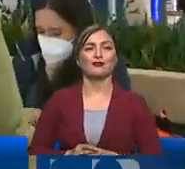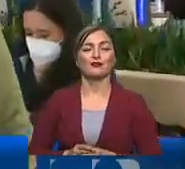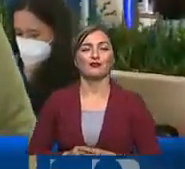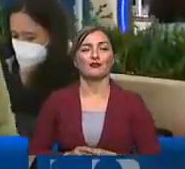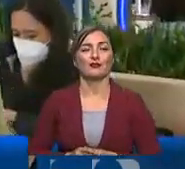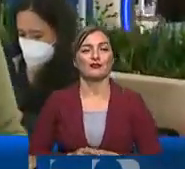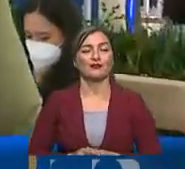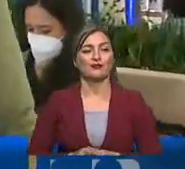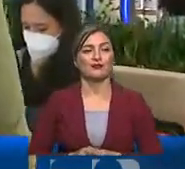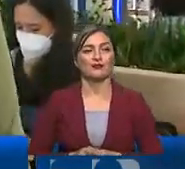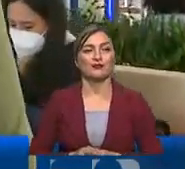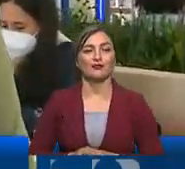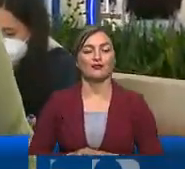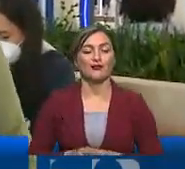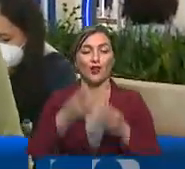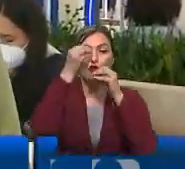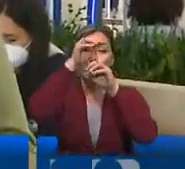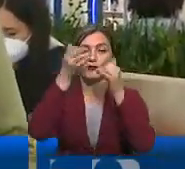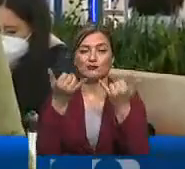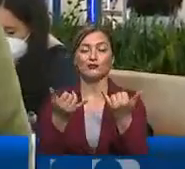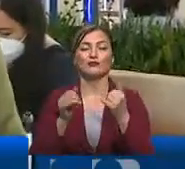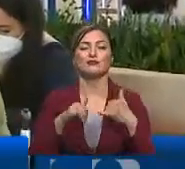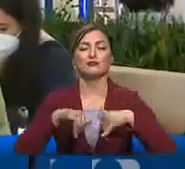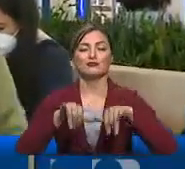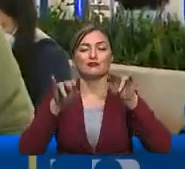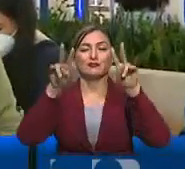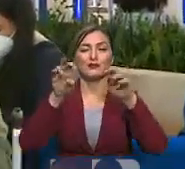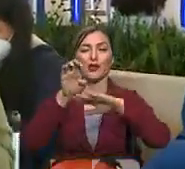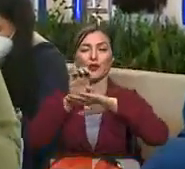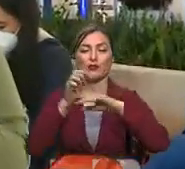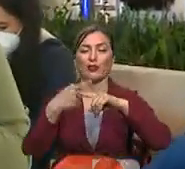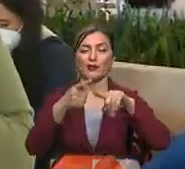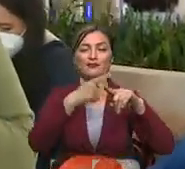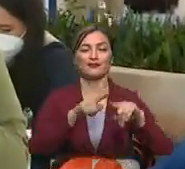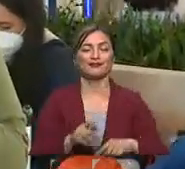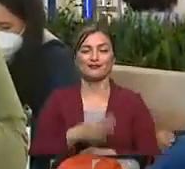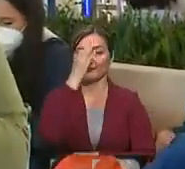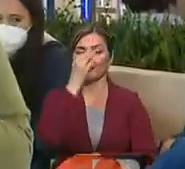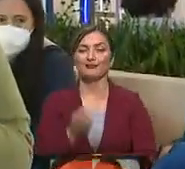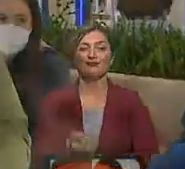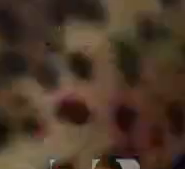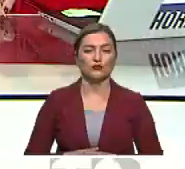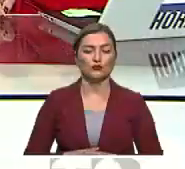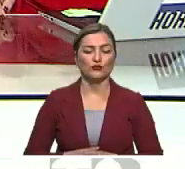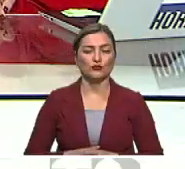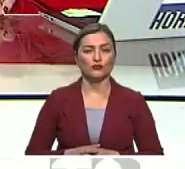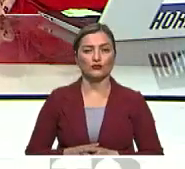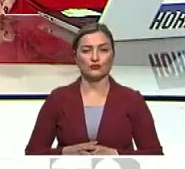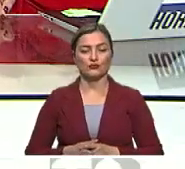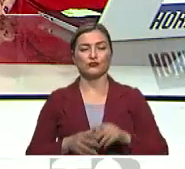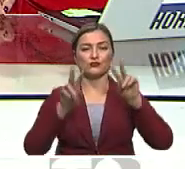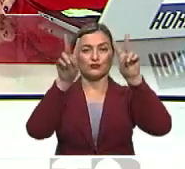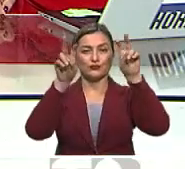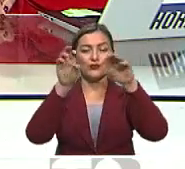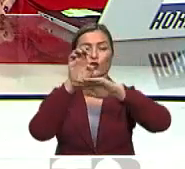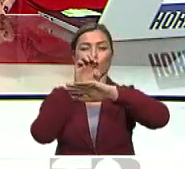Mariscal Sucre. Esta es la información que nosotros la podemos tener, ahora vamos con su segmento Ecuador Mega Biodiverso. Muy buenos días. Hoy en nuestro